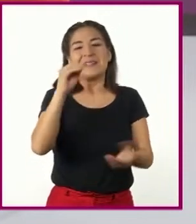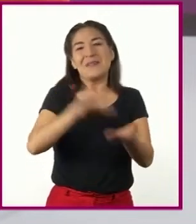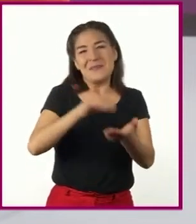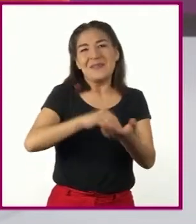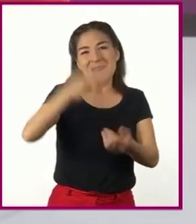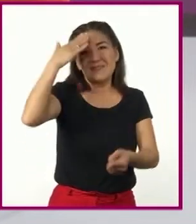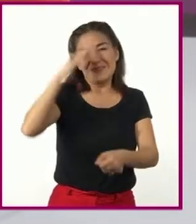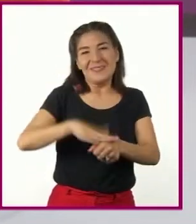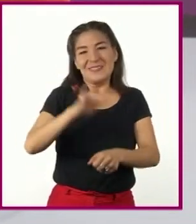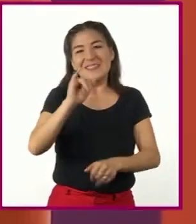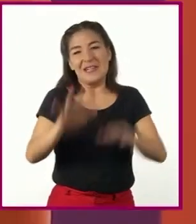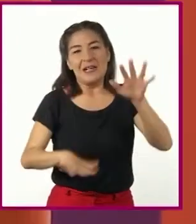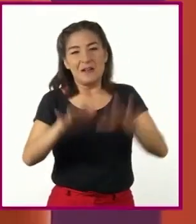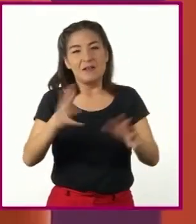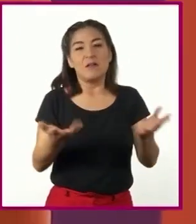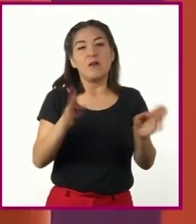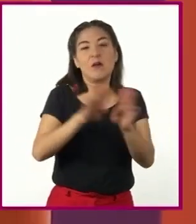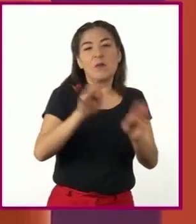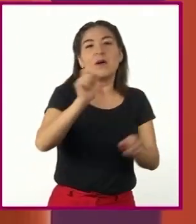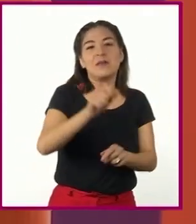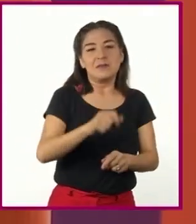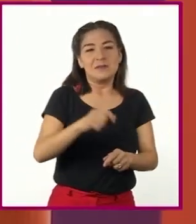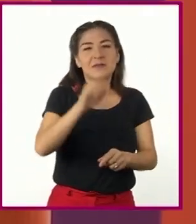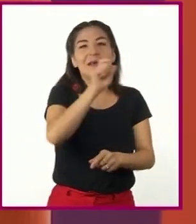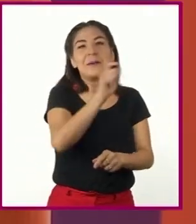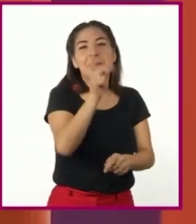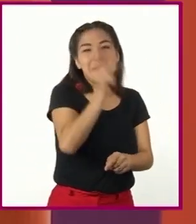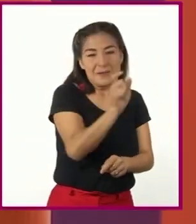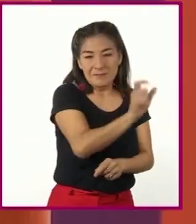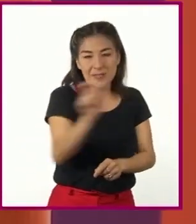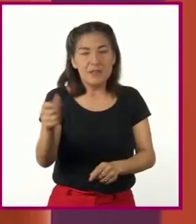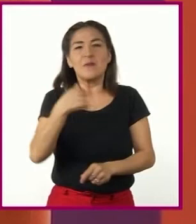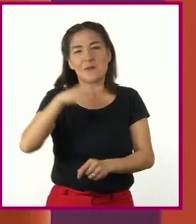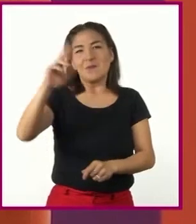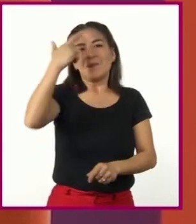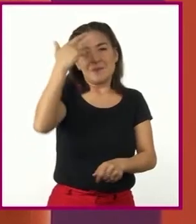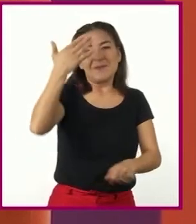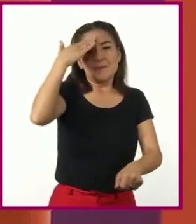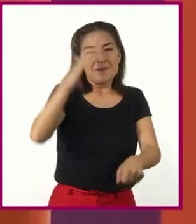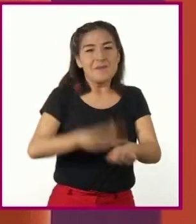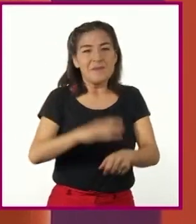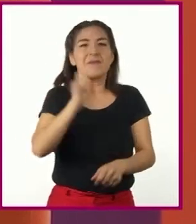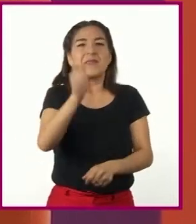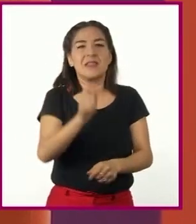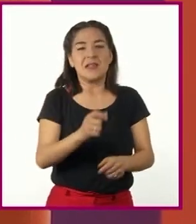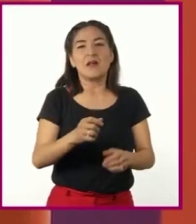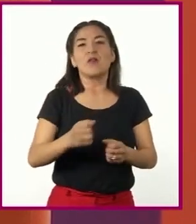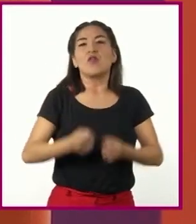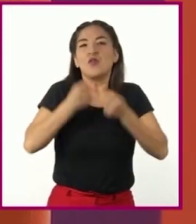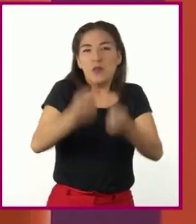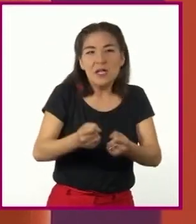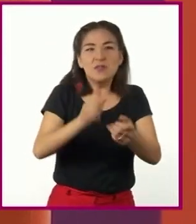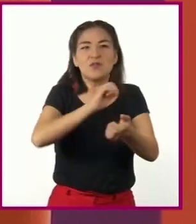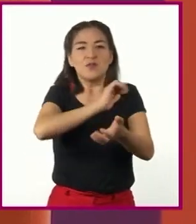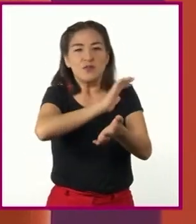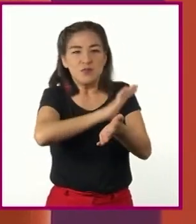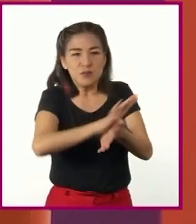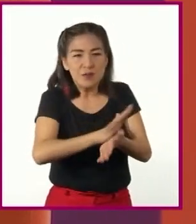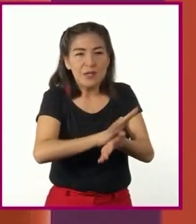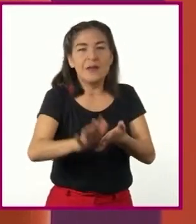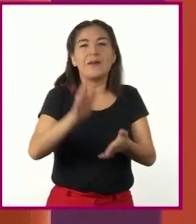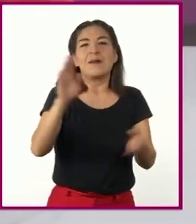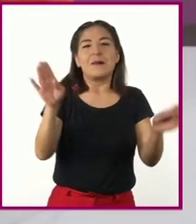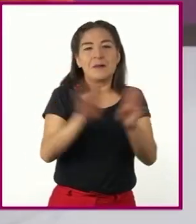Sí, en ocasiones. O fórmulas. Yo me acuerdo que memorizábamos muchísimas fórmulas de fuerza, fricción, tiro